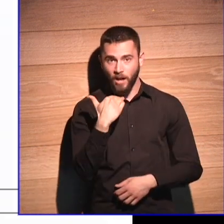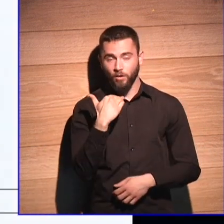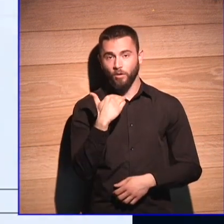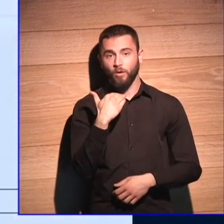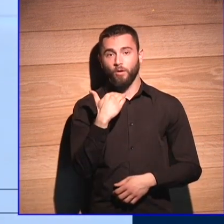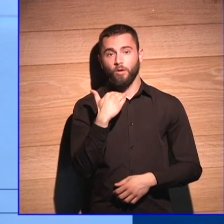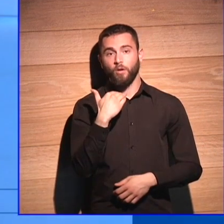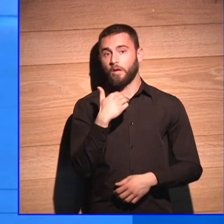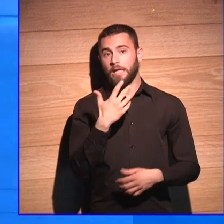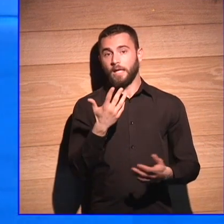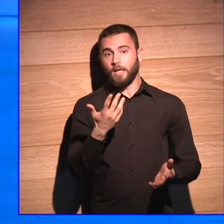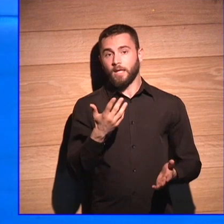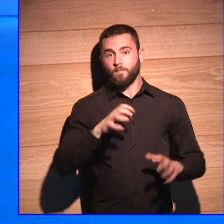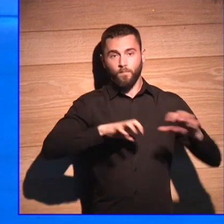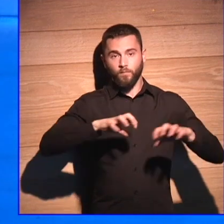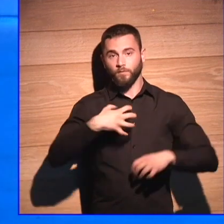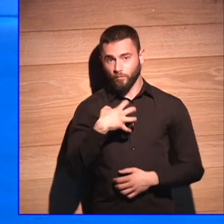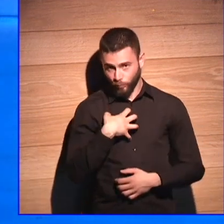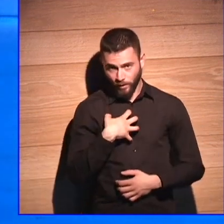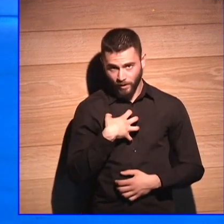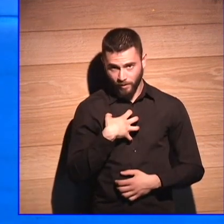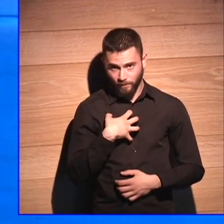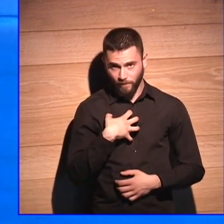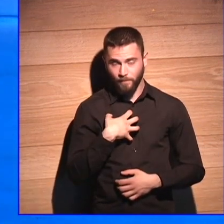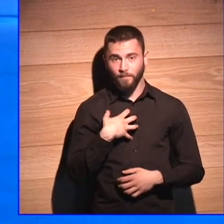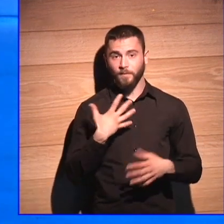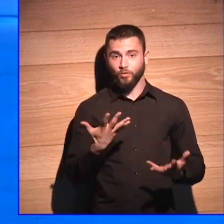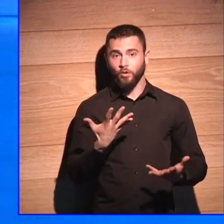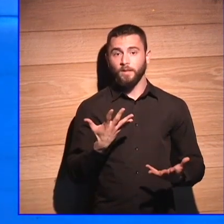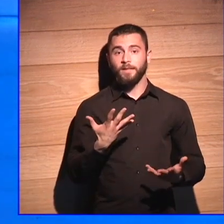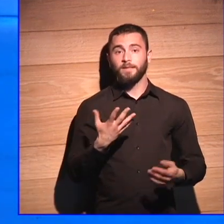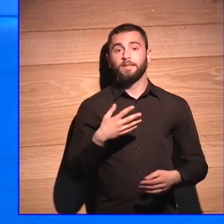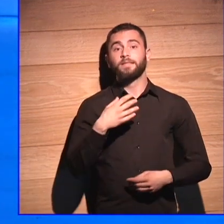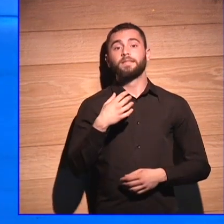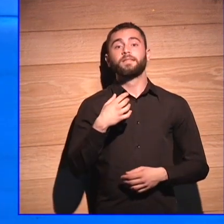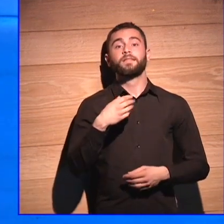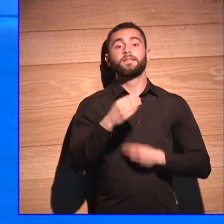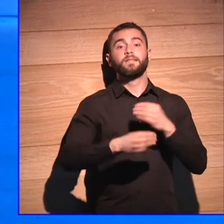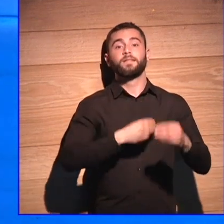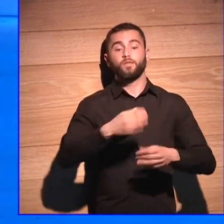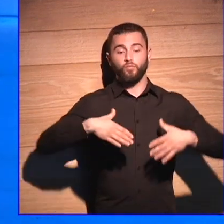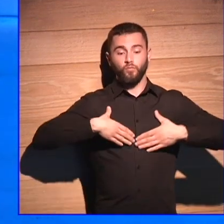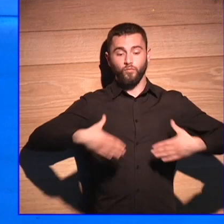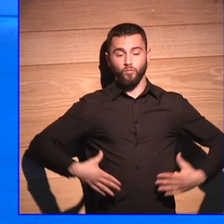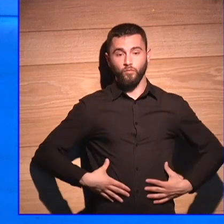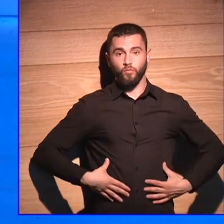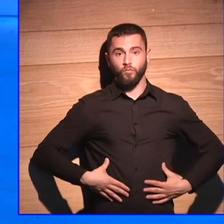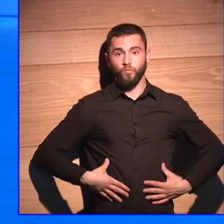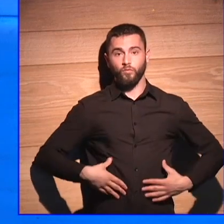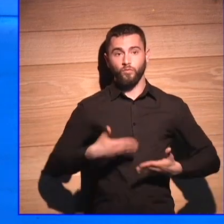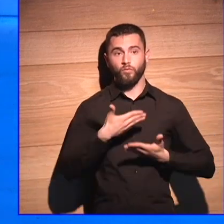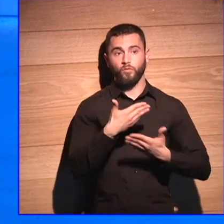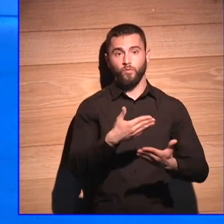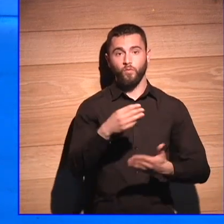quedado paralítica. Se ha desarrollado como una especie de exoesqueleto, pero wearable,